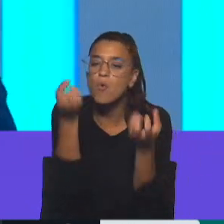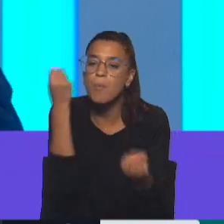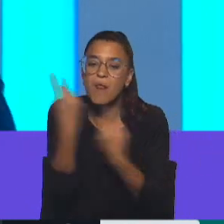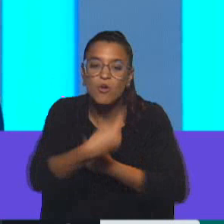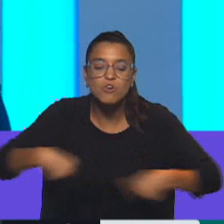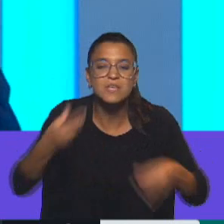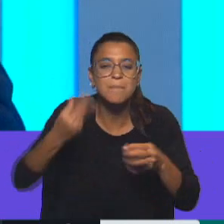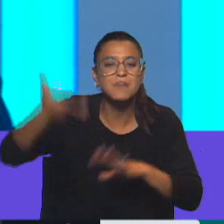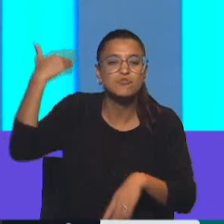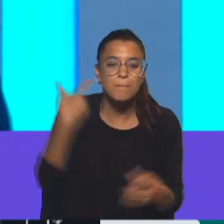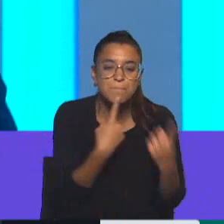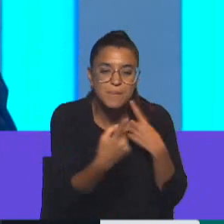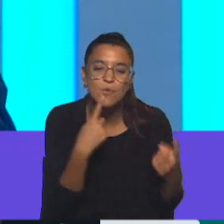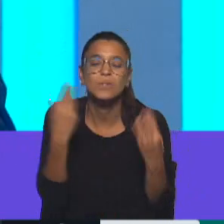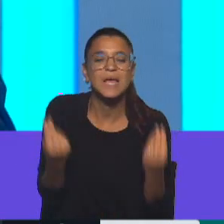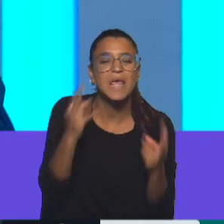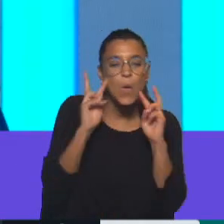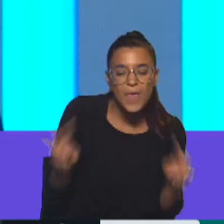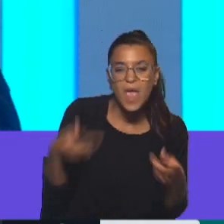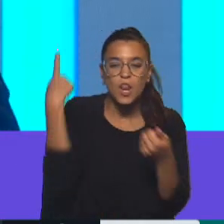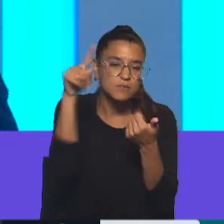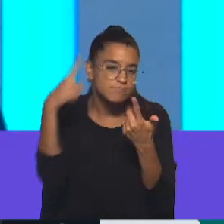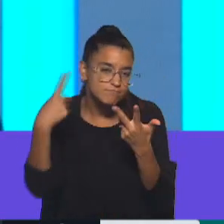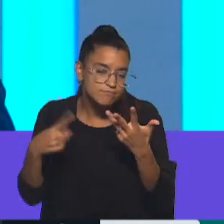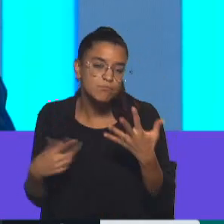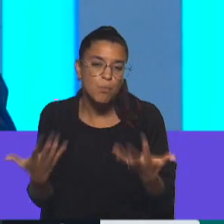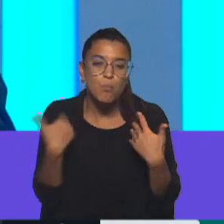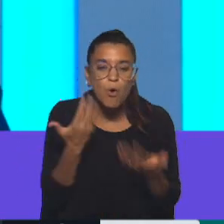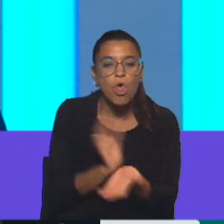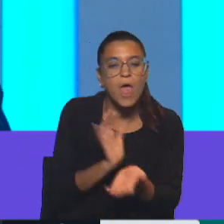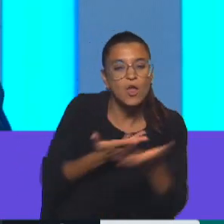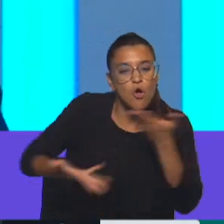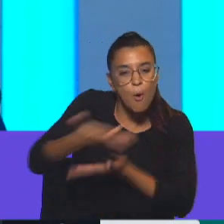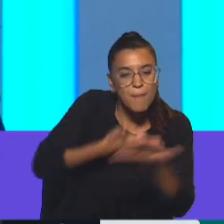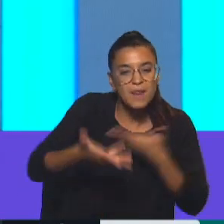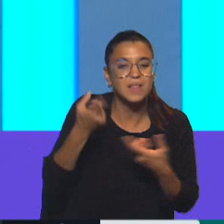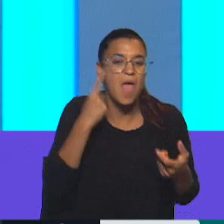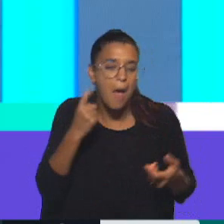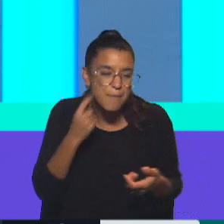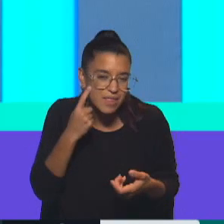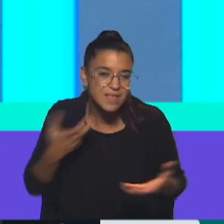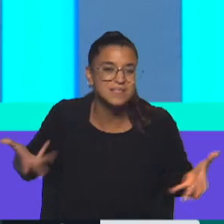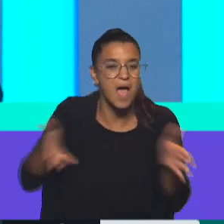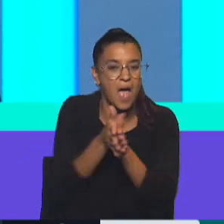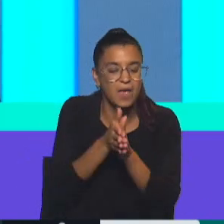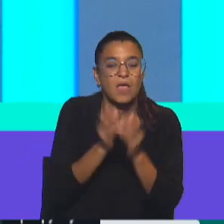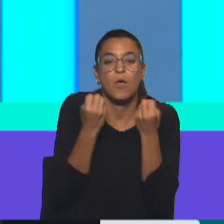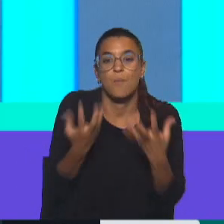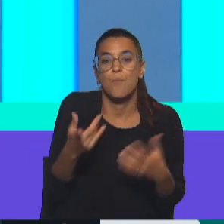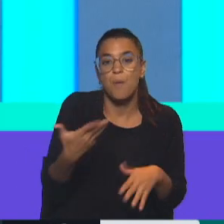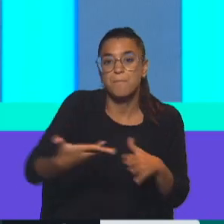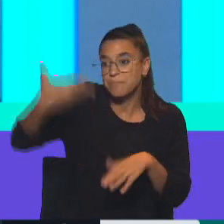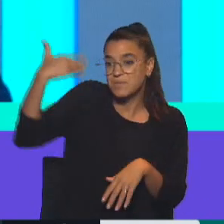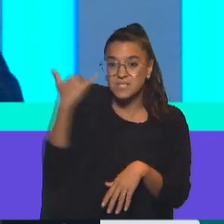que ha sucedido, aquello que han visto, incluso poder poner en juego estos aprendizajes, porque la verdad es que el hecho del pasado